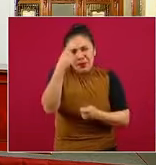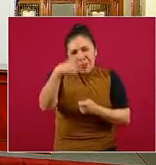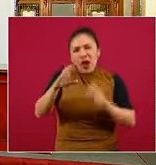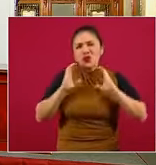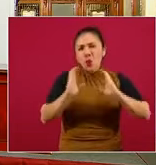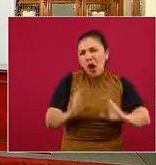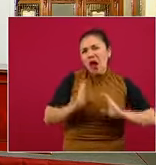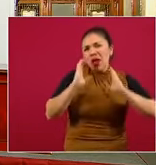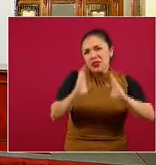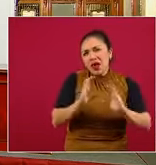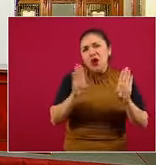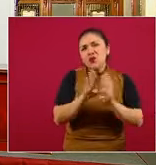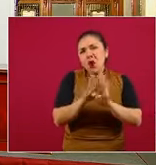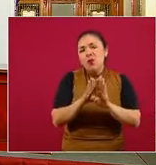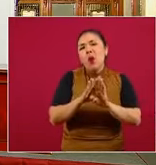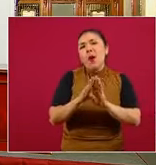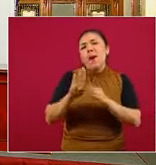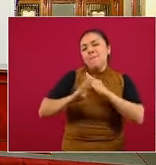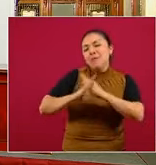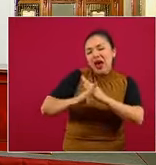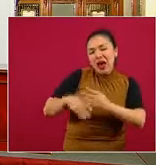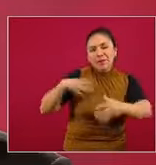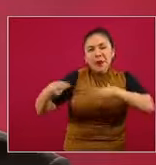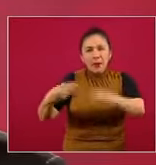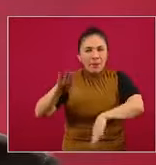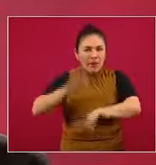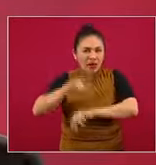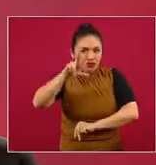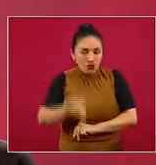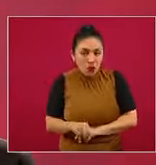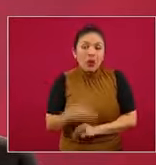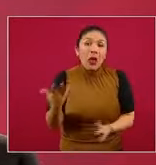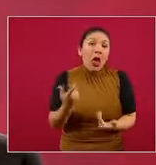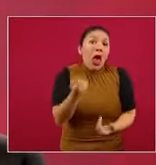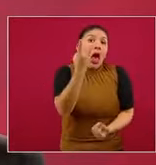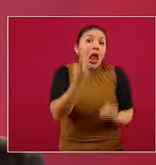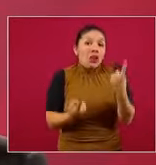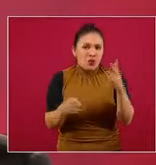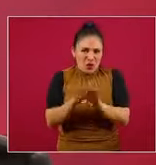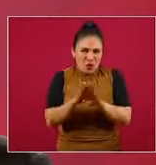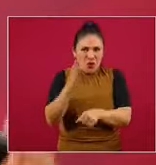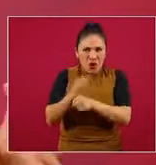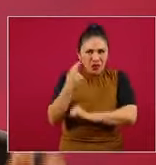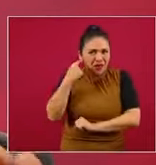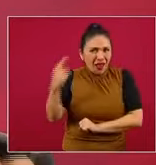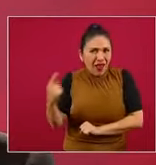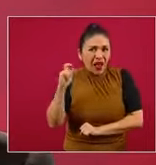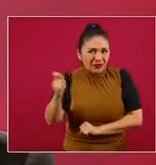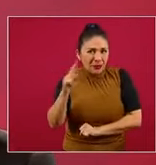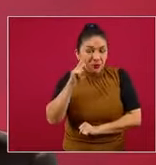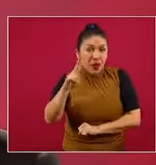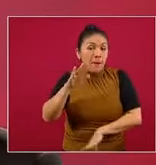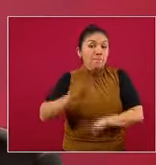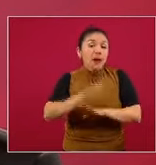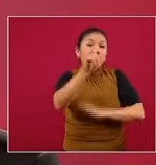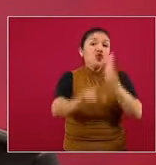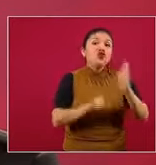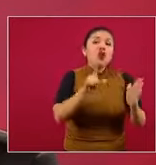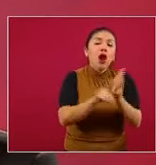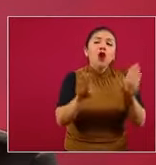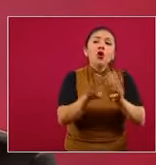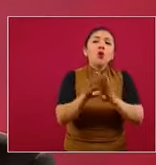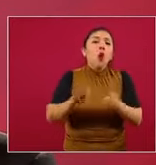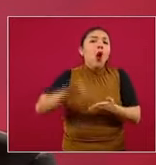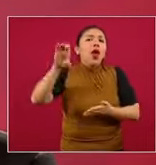control epidémico en la comunidad, algunas de las cuales acabamos de escuchar en el nivel más local, con un